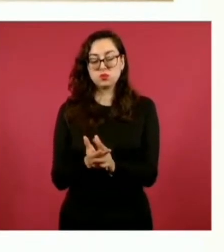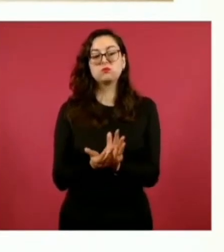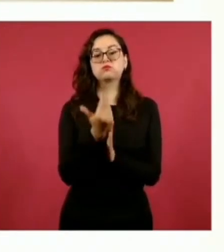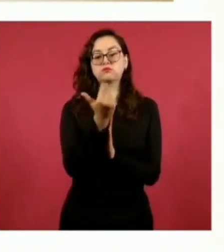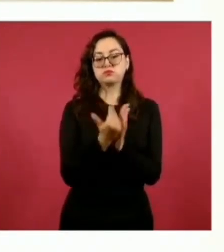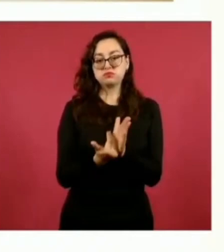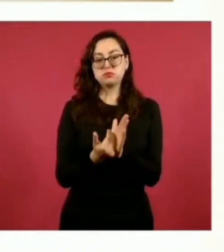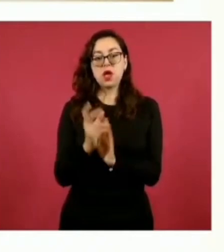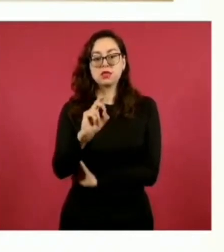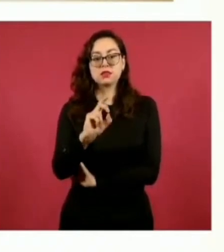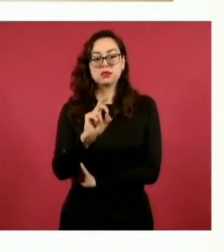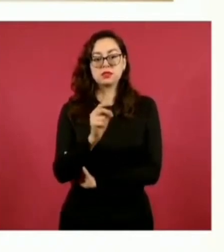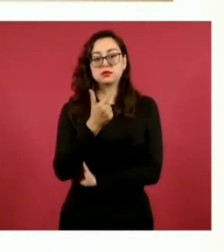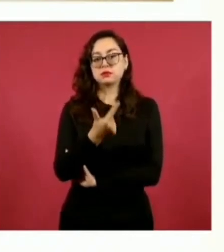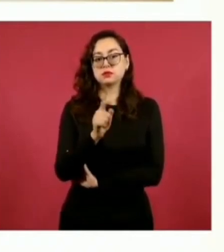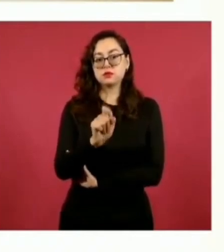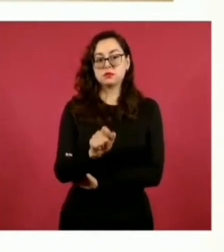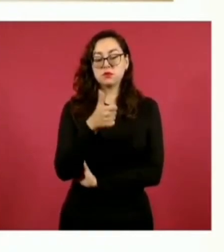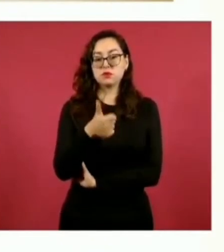baja de 37.6